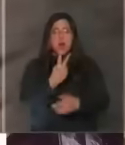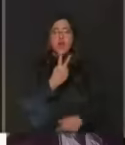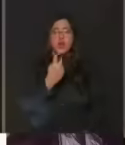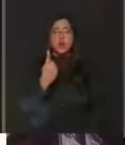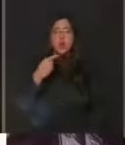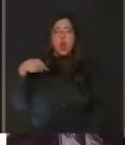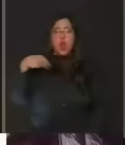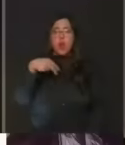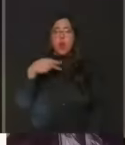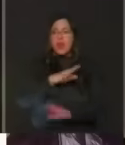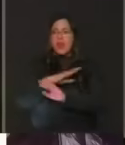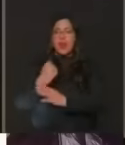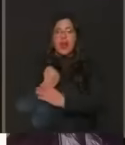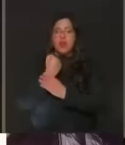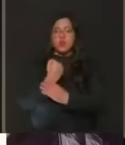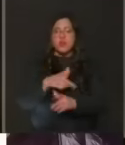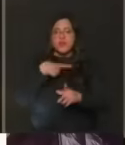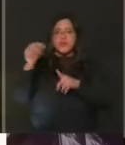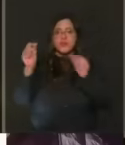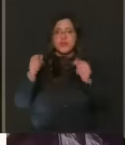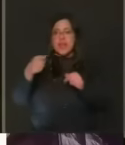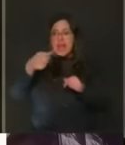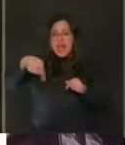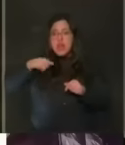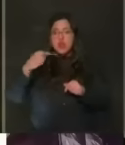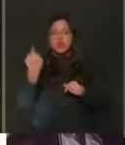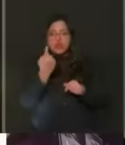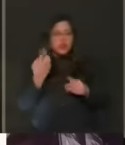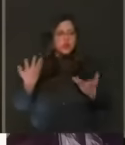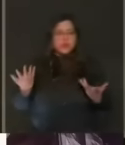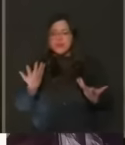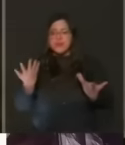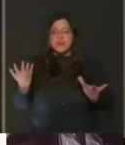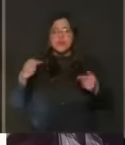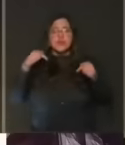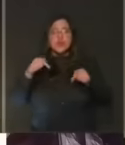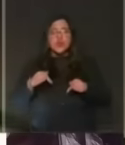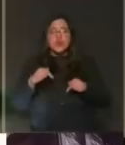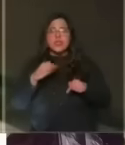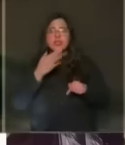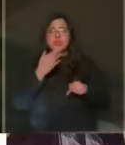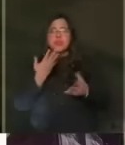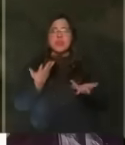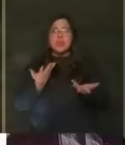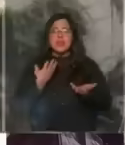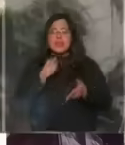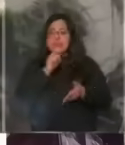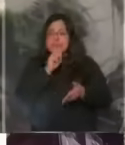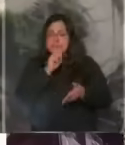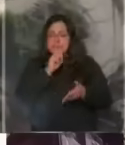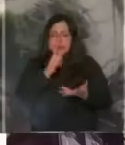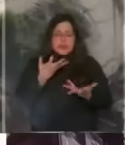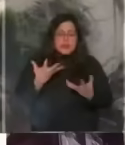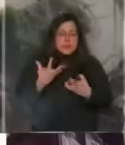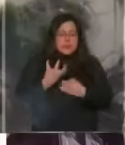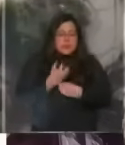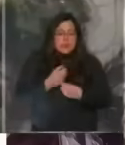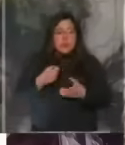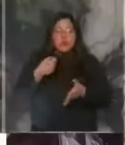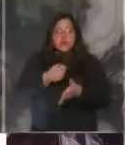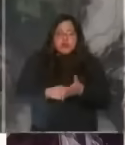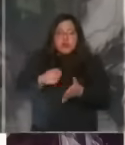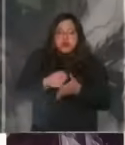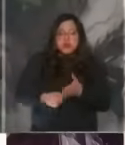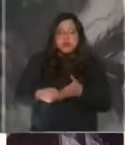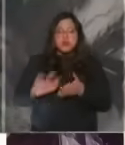nadie los ayudó a evacuar estaban solos contra el agua y hoy lucha también en solitario con las secuelas Pero